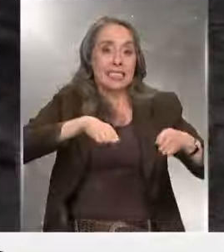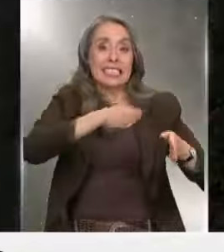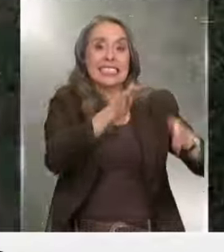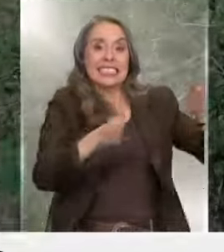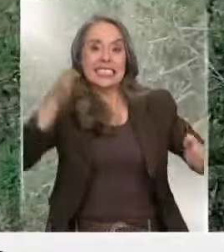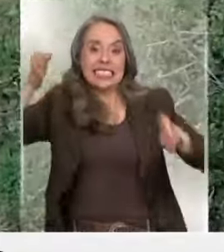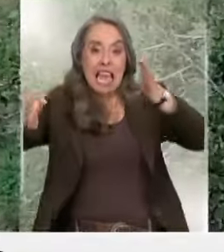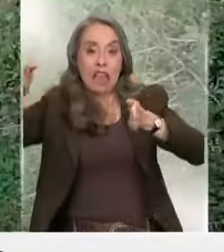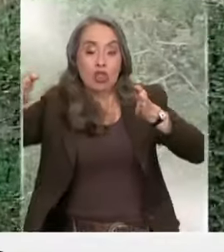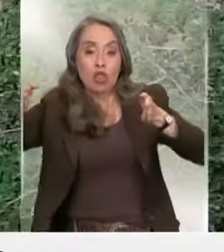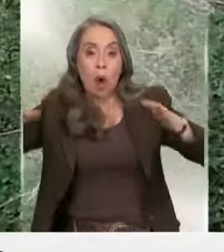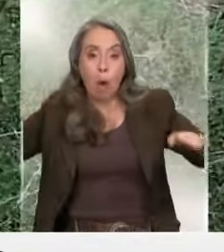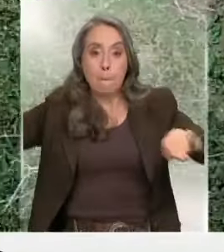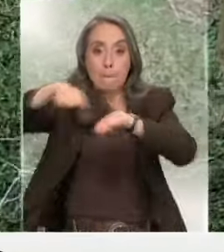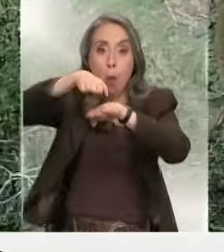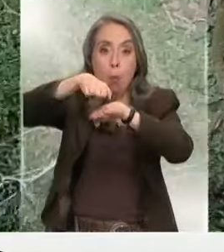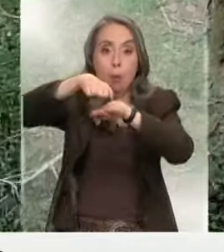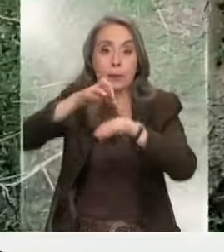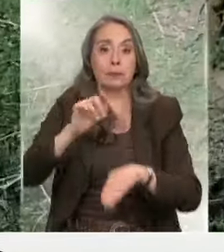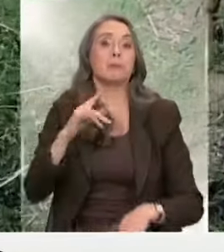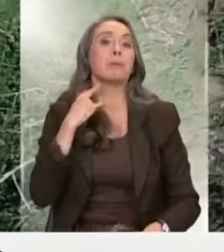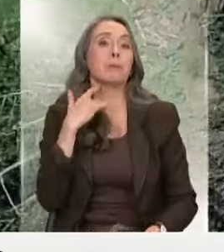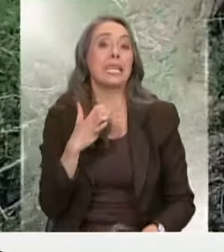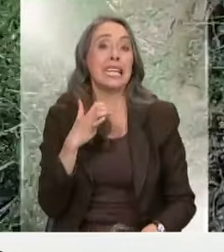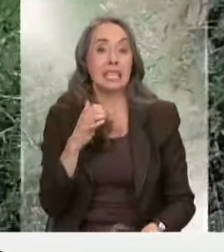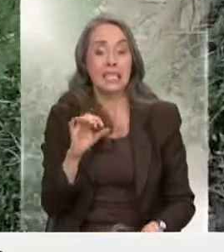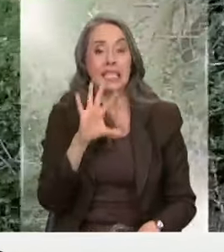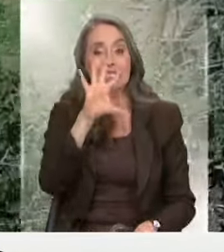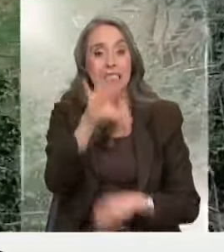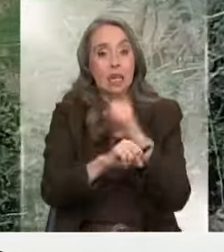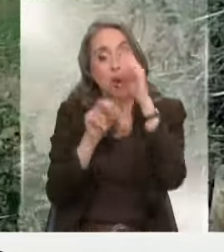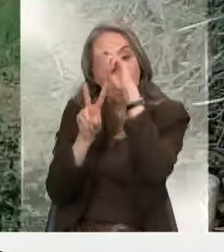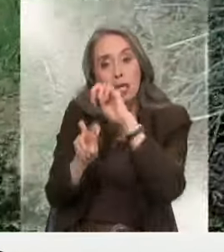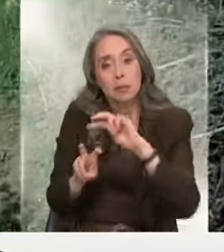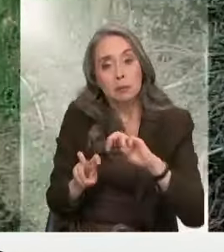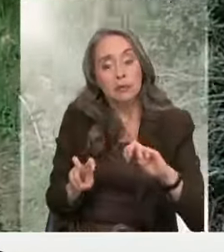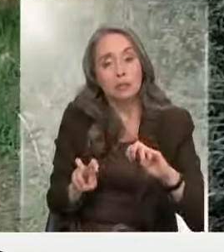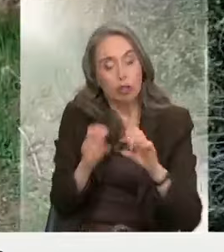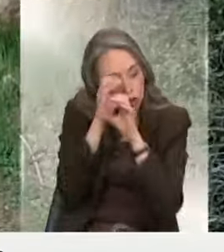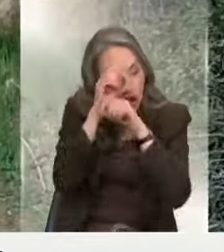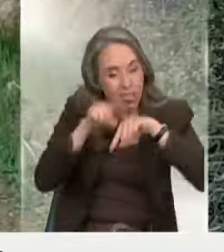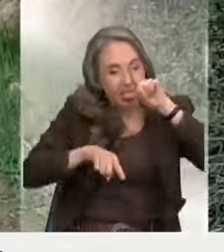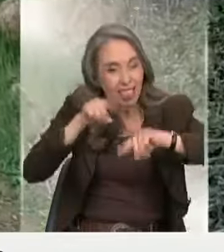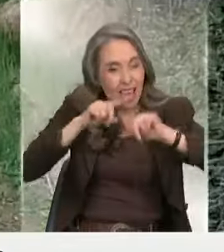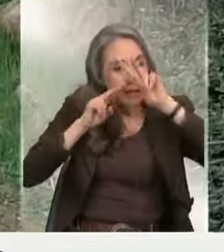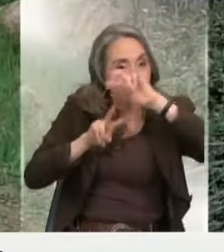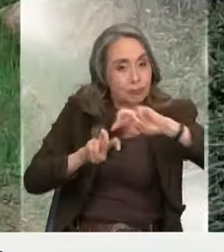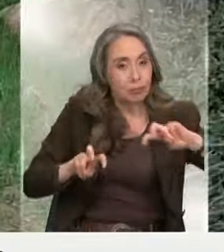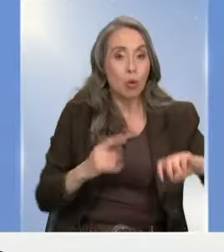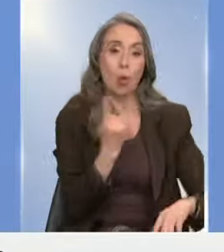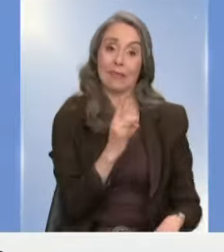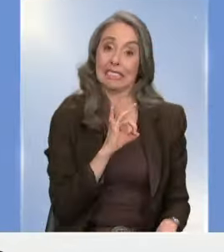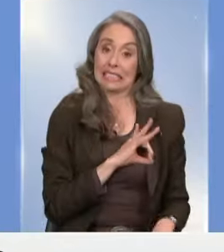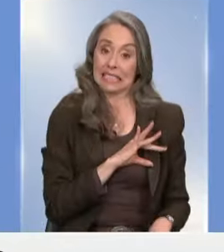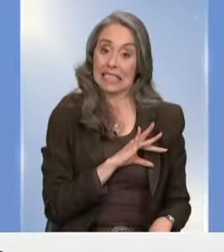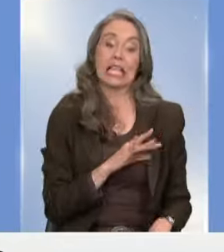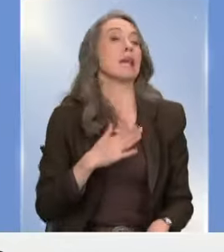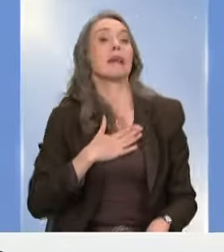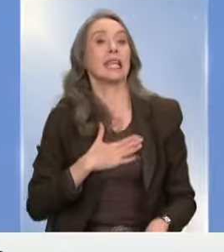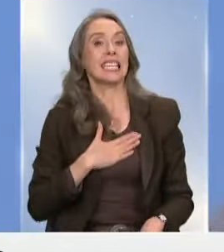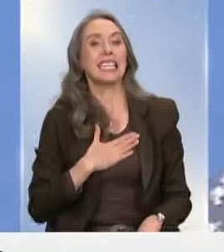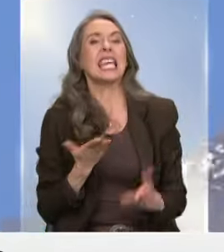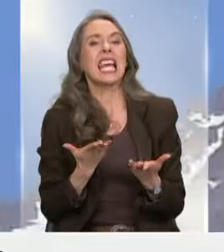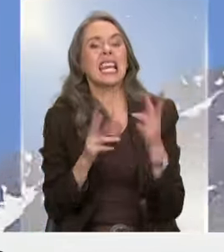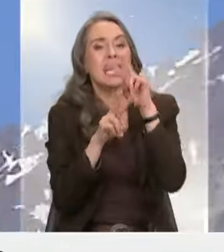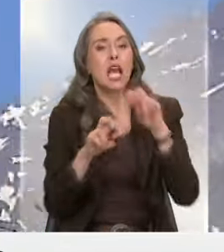Pirque. Importante hallazgo tras una investigación de 5 años por parte de geólogos de la Universidad de Chile que pretenden con